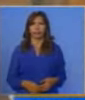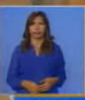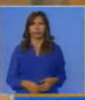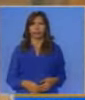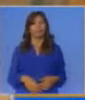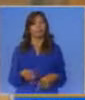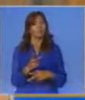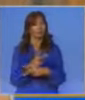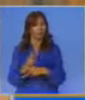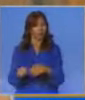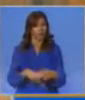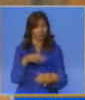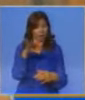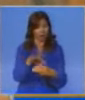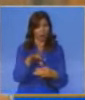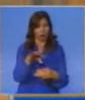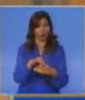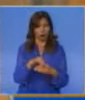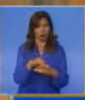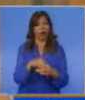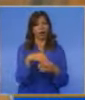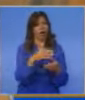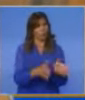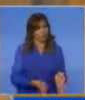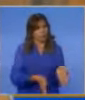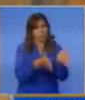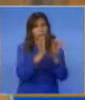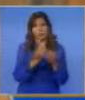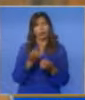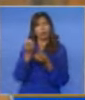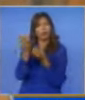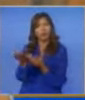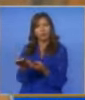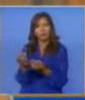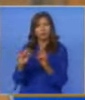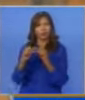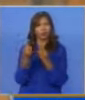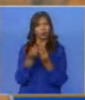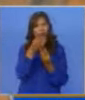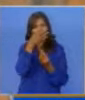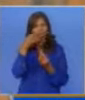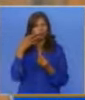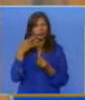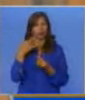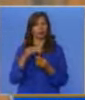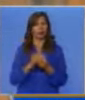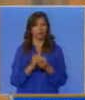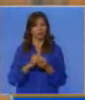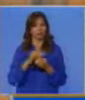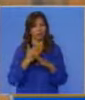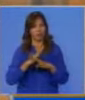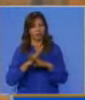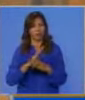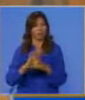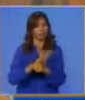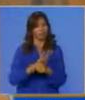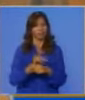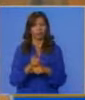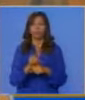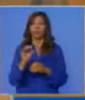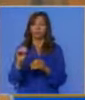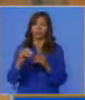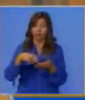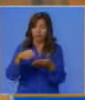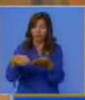El Consejo Nacional Electoral notificó al colectivo Defensa Total de la Amazonía que no alcanzó el número de firmas requeridas para convocar a